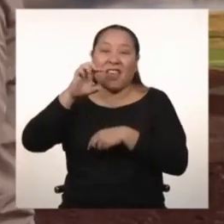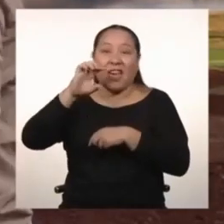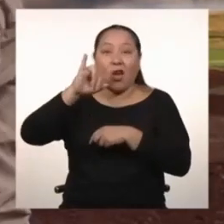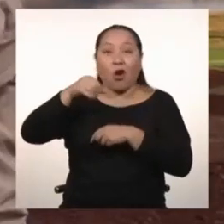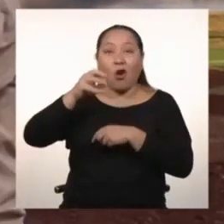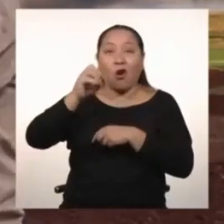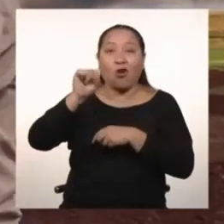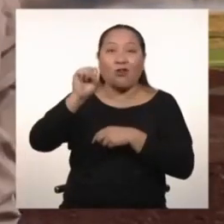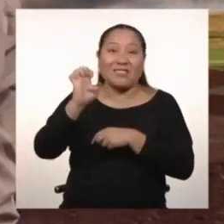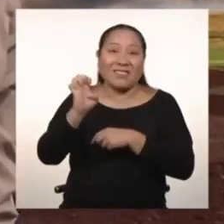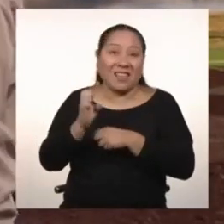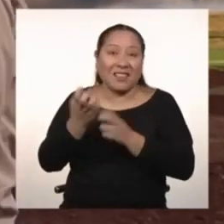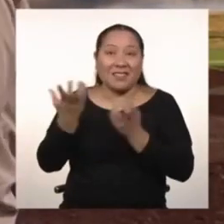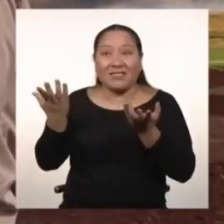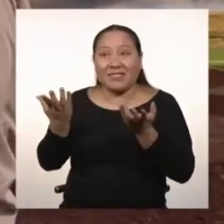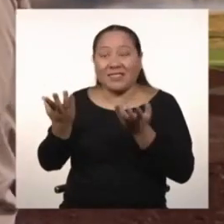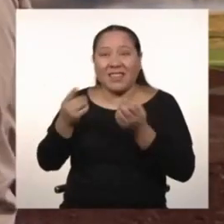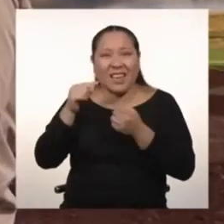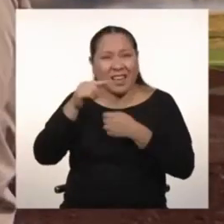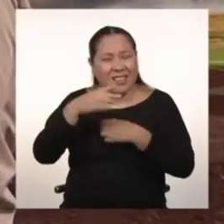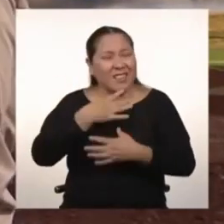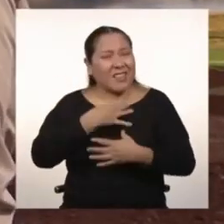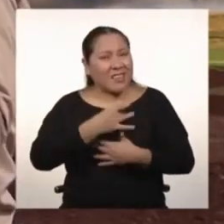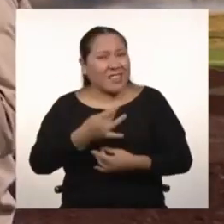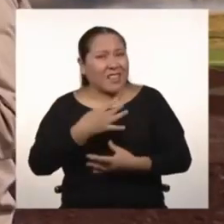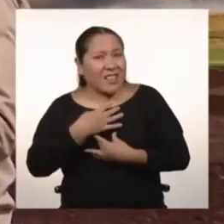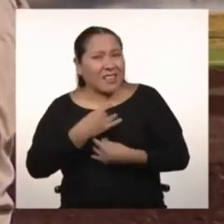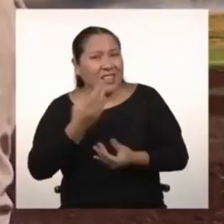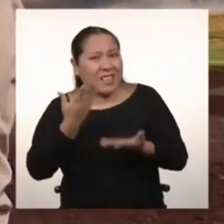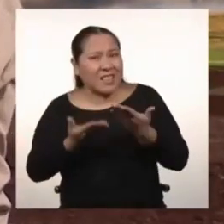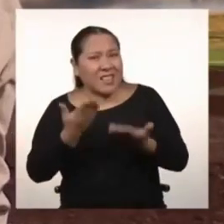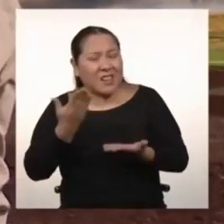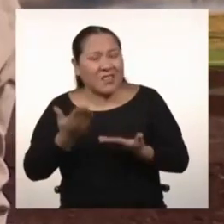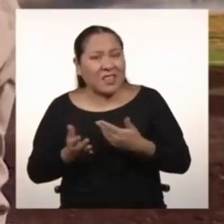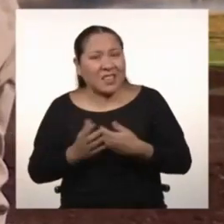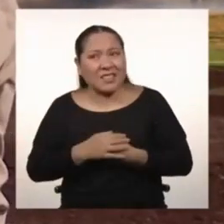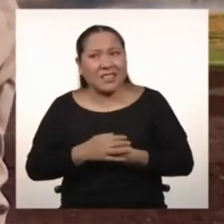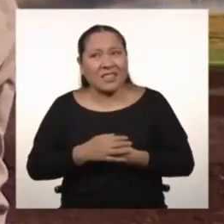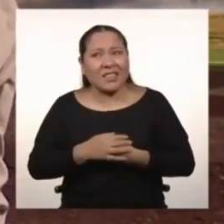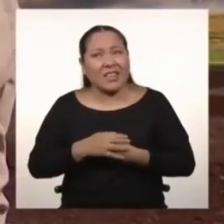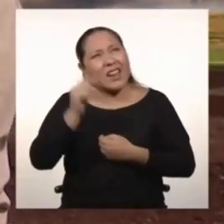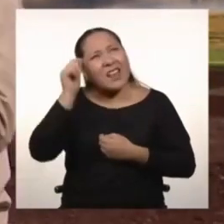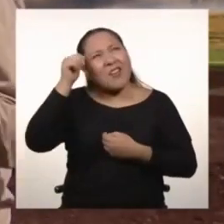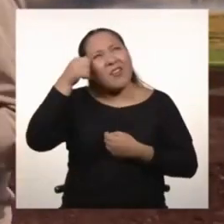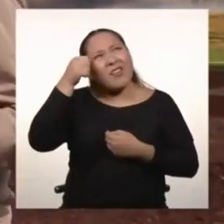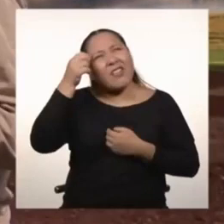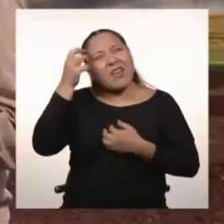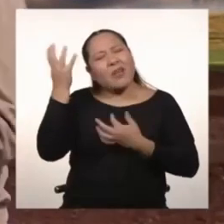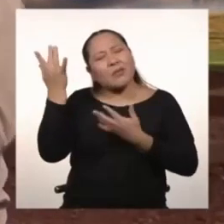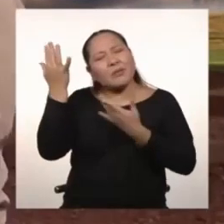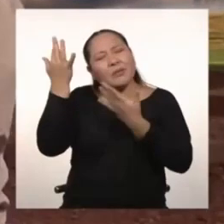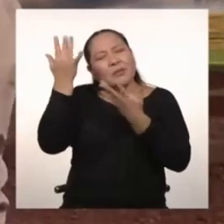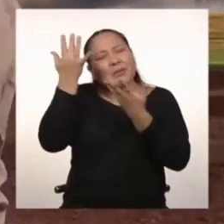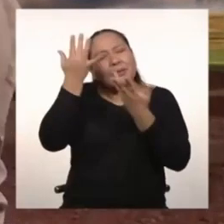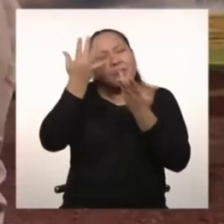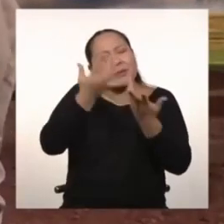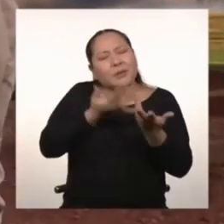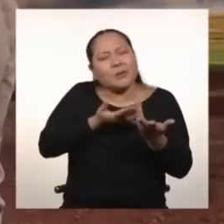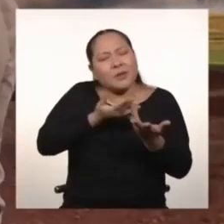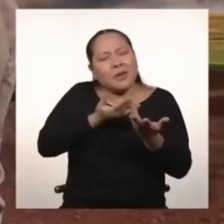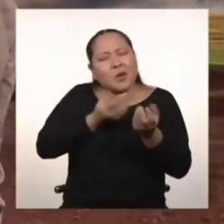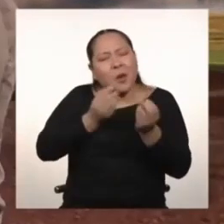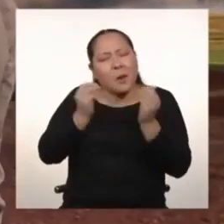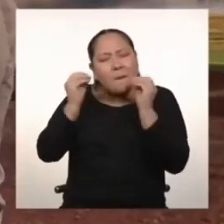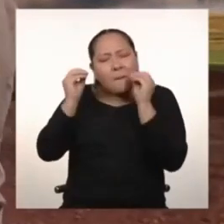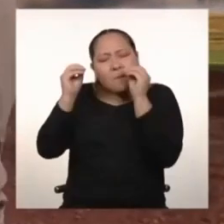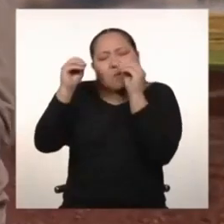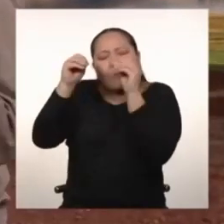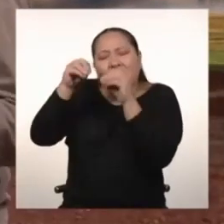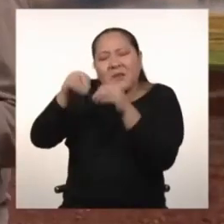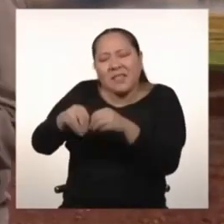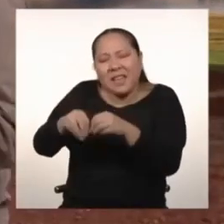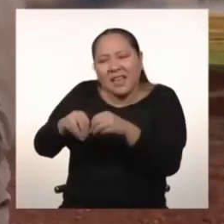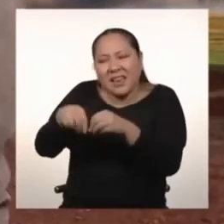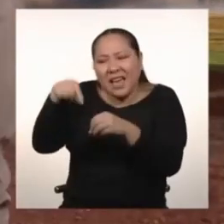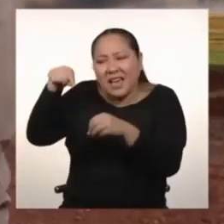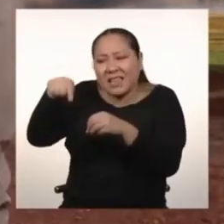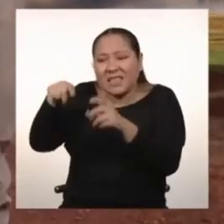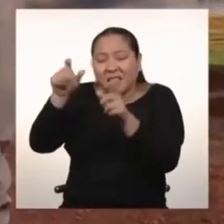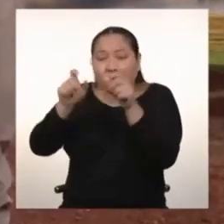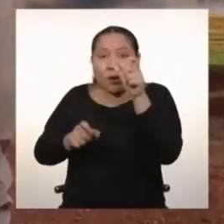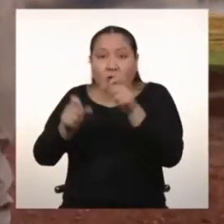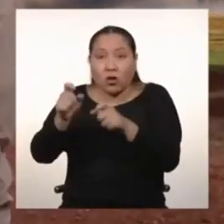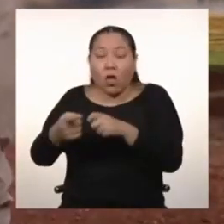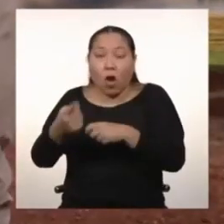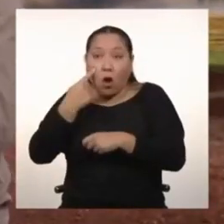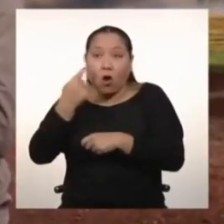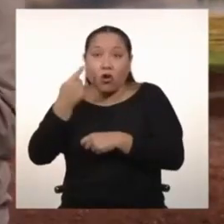Y es que eso es lo interesante, ¿no? Traer a la dimensión humana a estos semidioses de